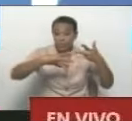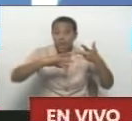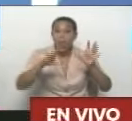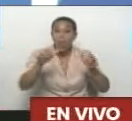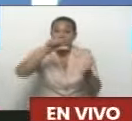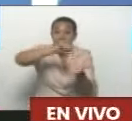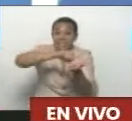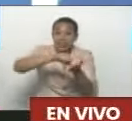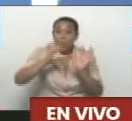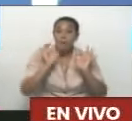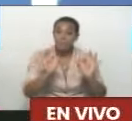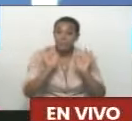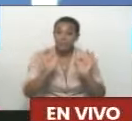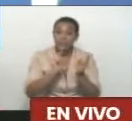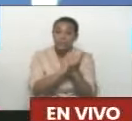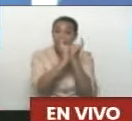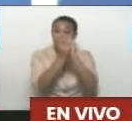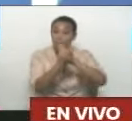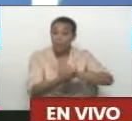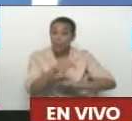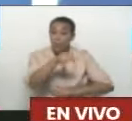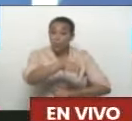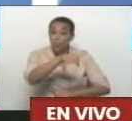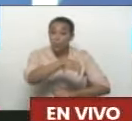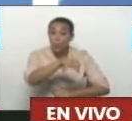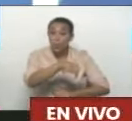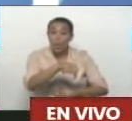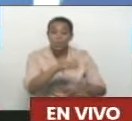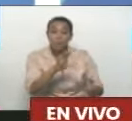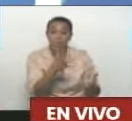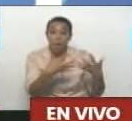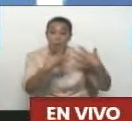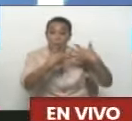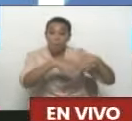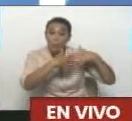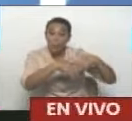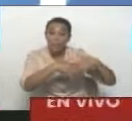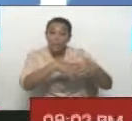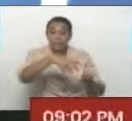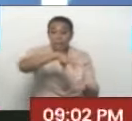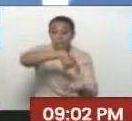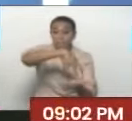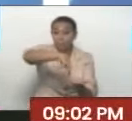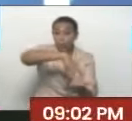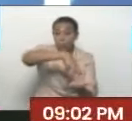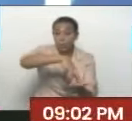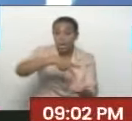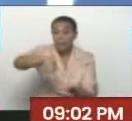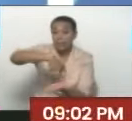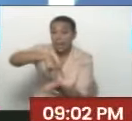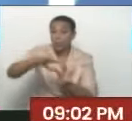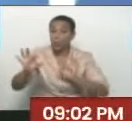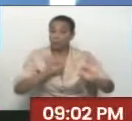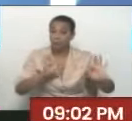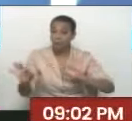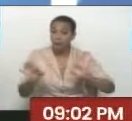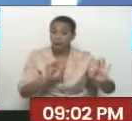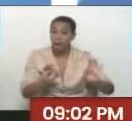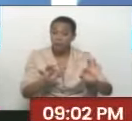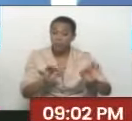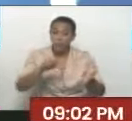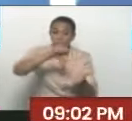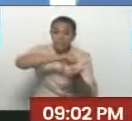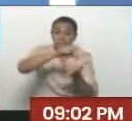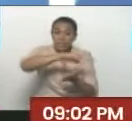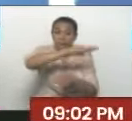especializados, transformación de las compañías nacionales de música, danza y teatro en